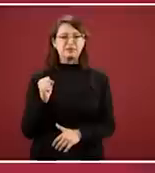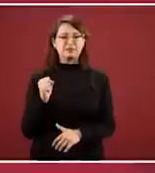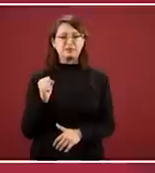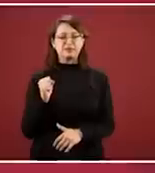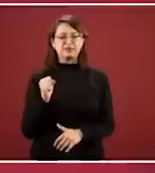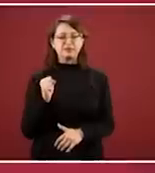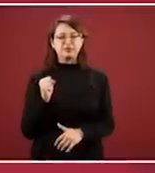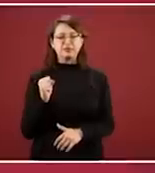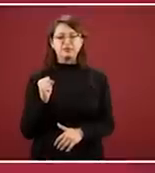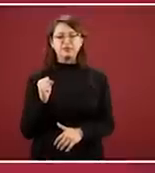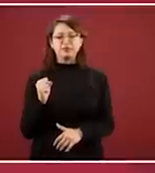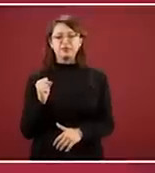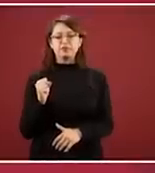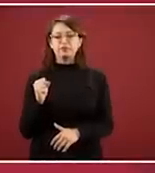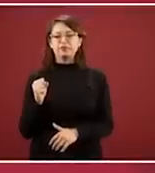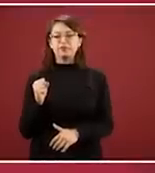de que